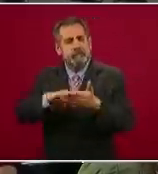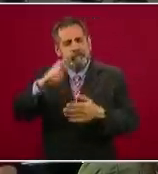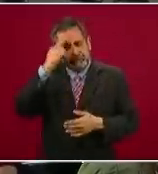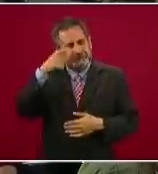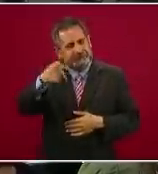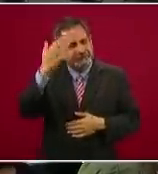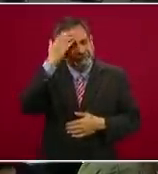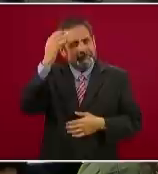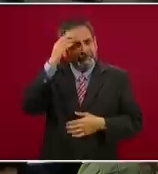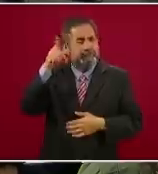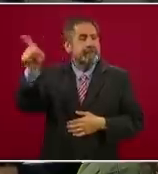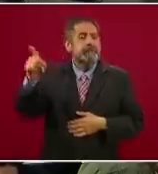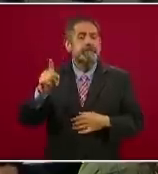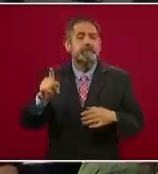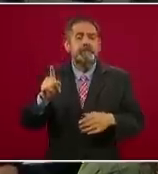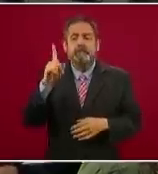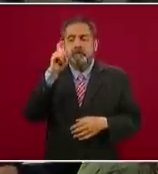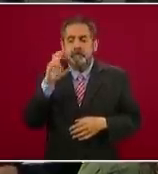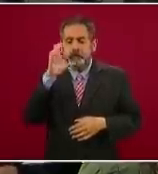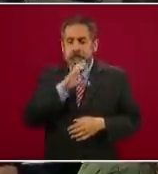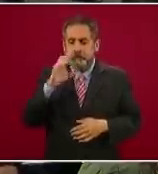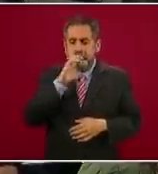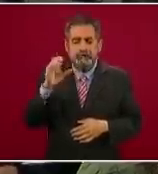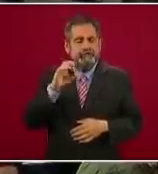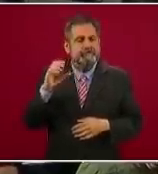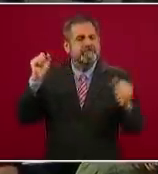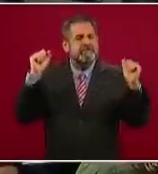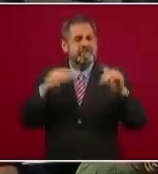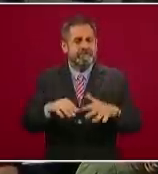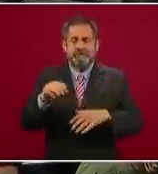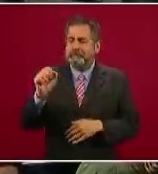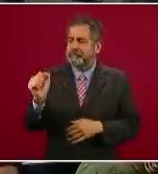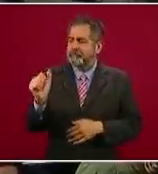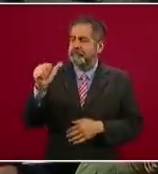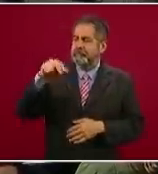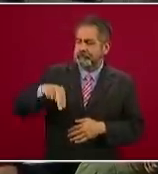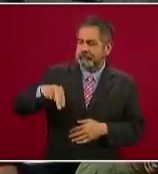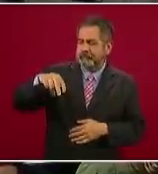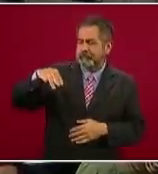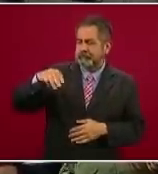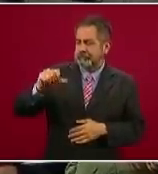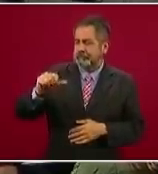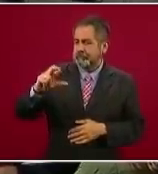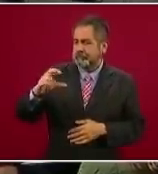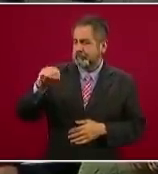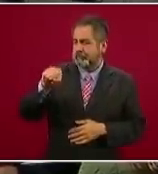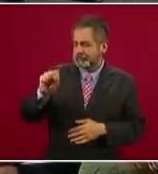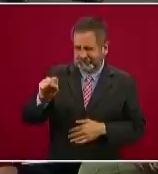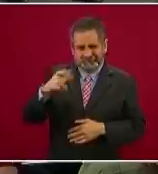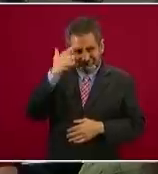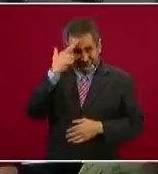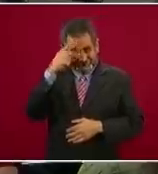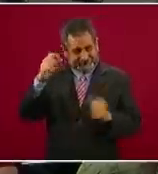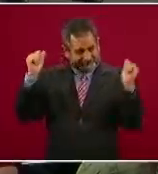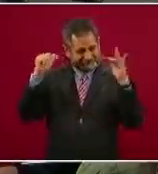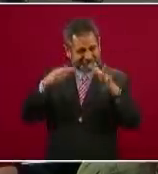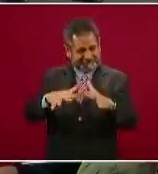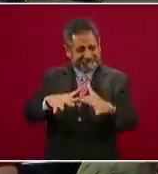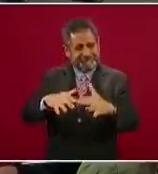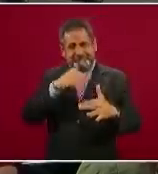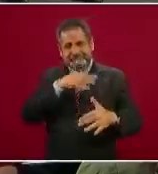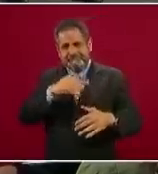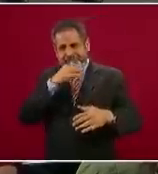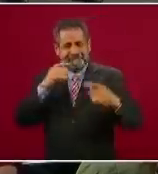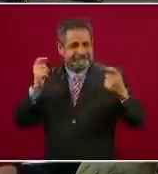San Marcos, en Aguascalientes. En esta feria, que ocurrirá en la segunda semana de abril, existe la idea de si tendría